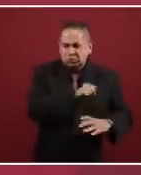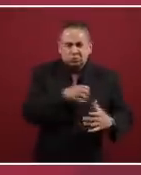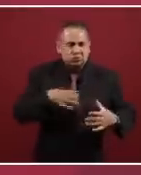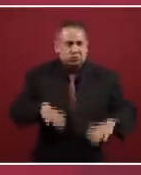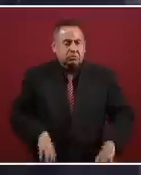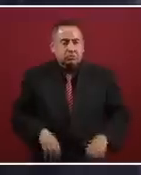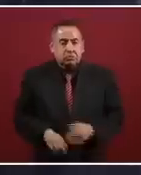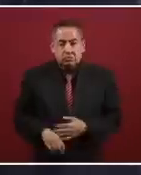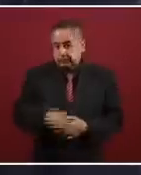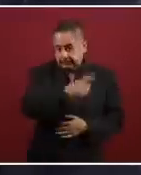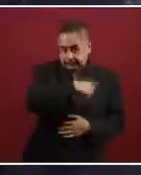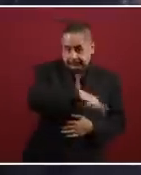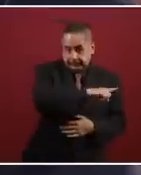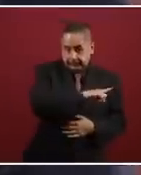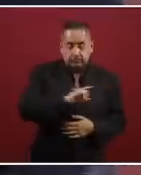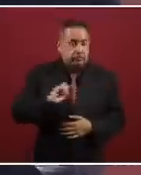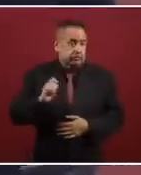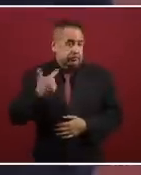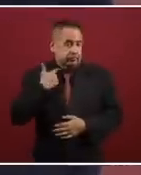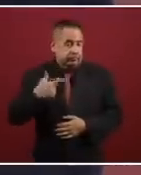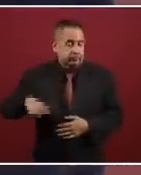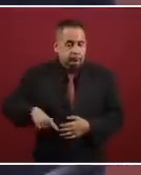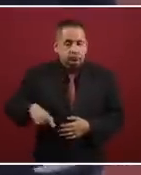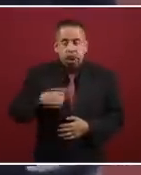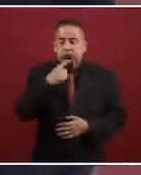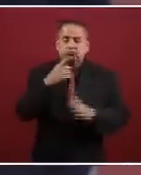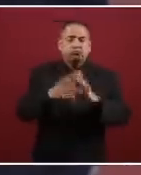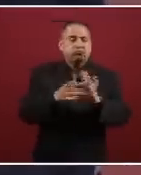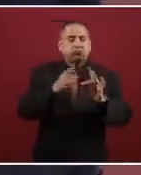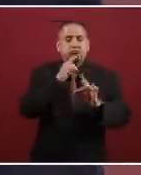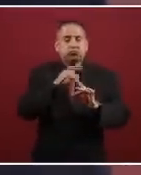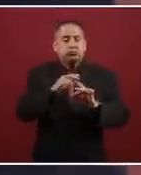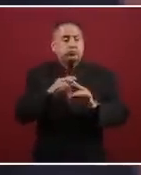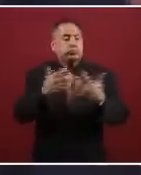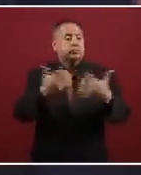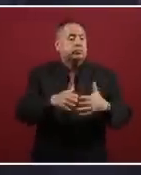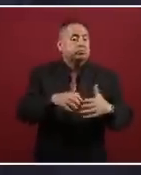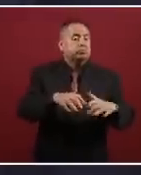hicieron creer de que las privatizaciones eran la panacea.